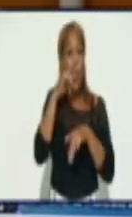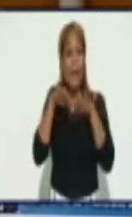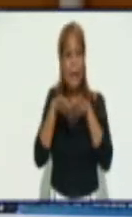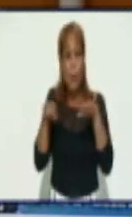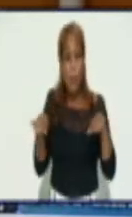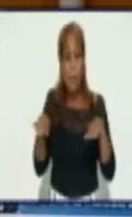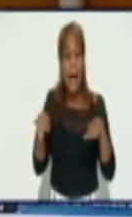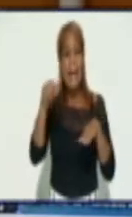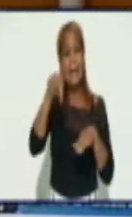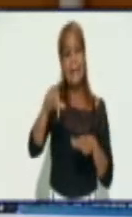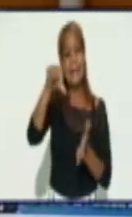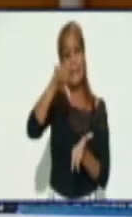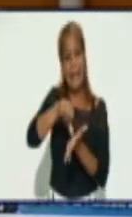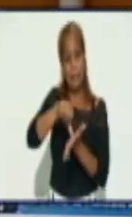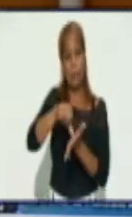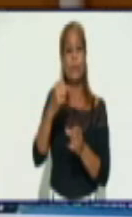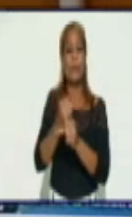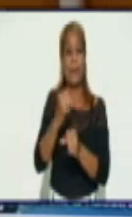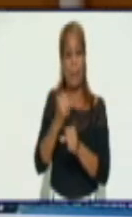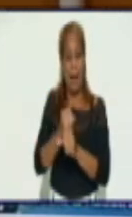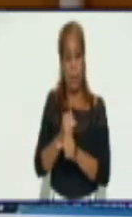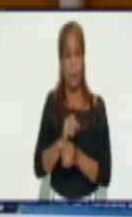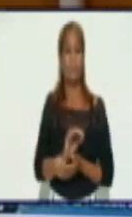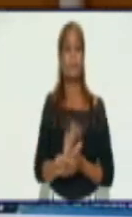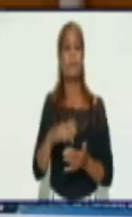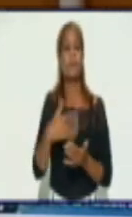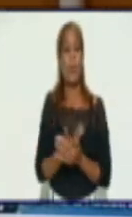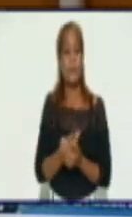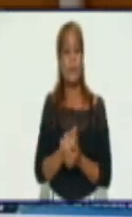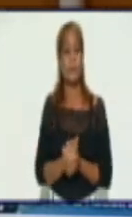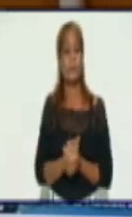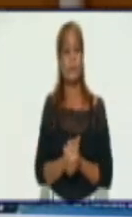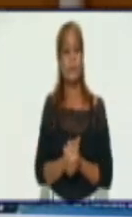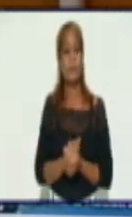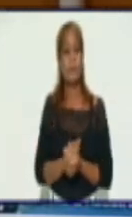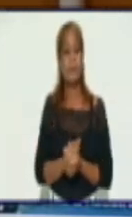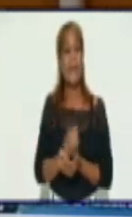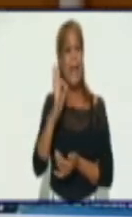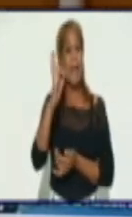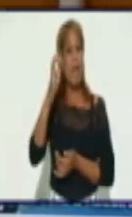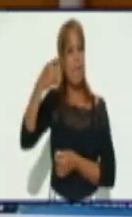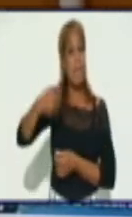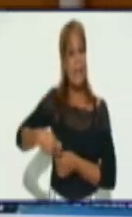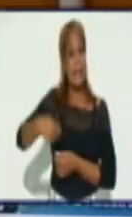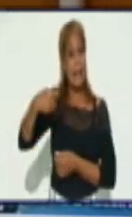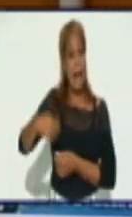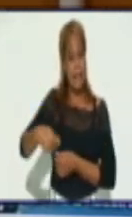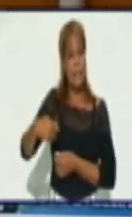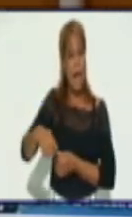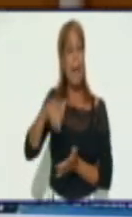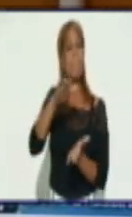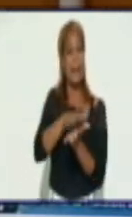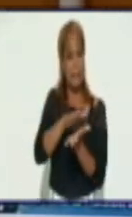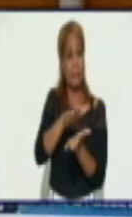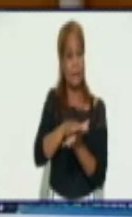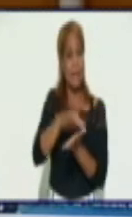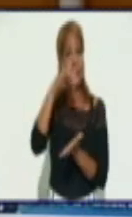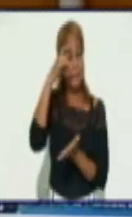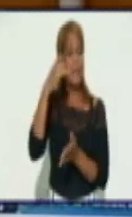las excepciones de valor hasta el momento son las siguientes la fiscalía mantendrá la vitalidad de algunos procesos penales